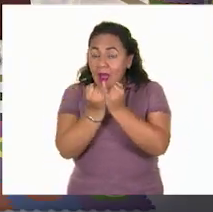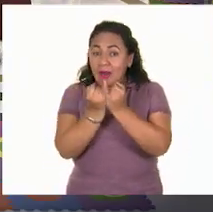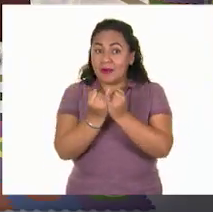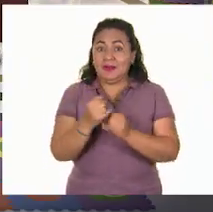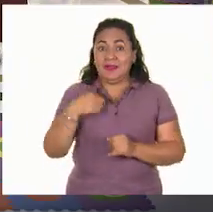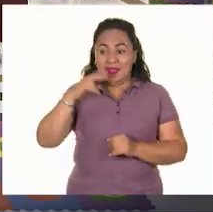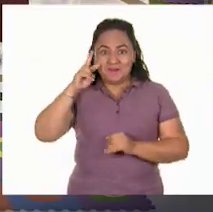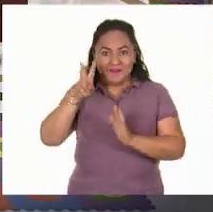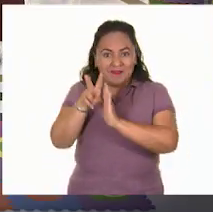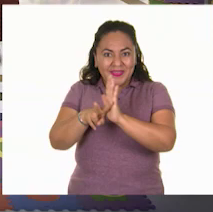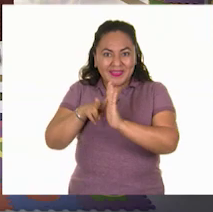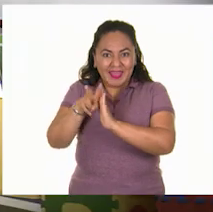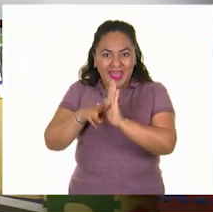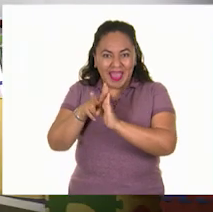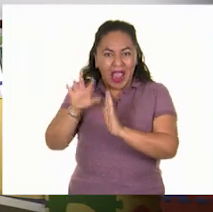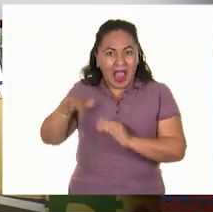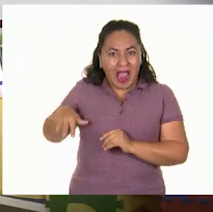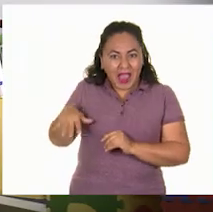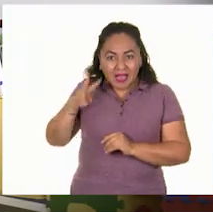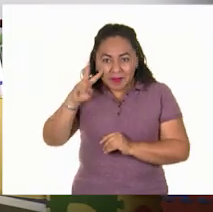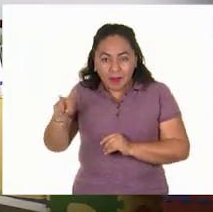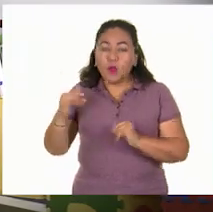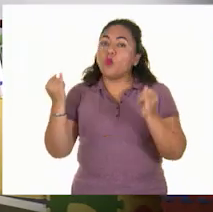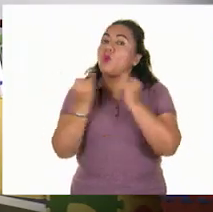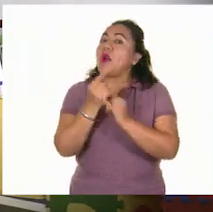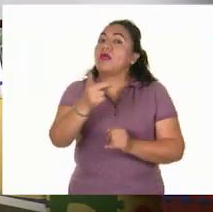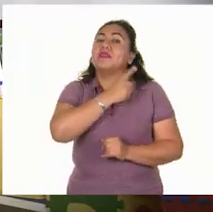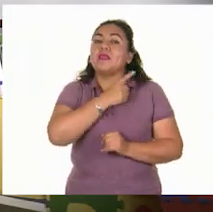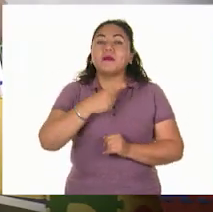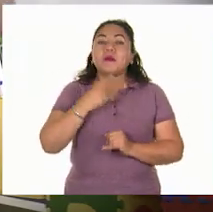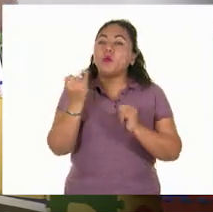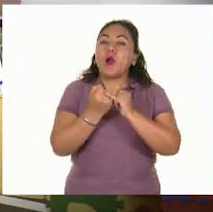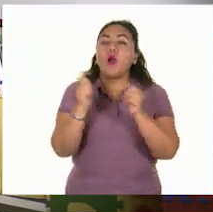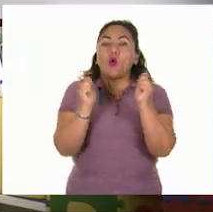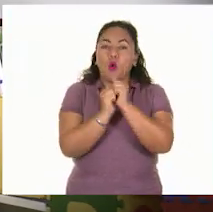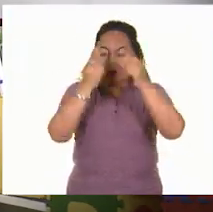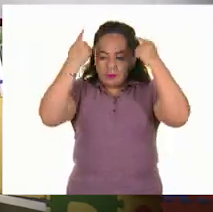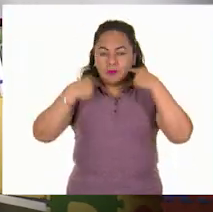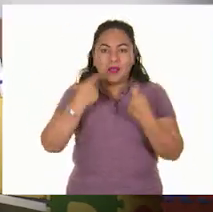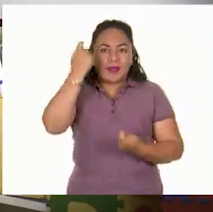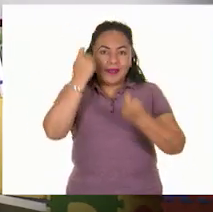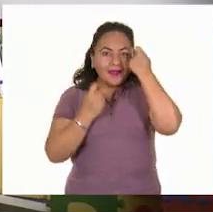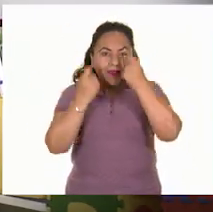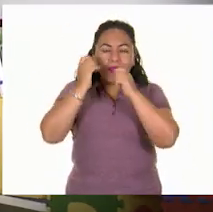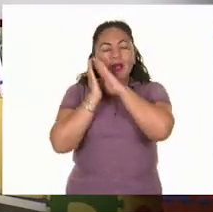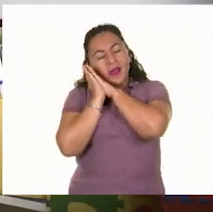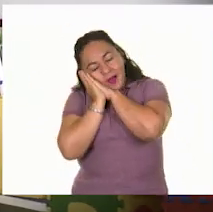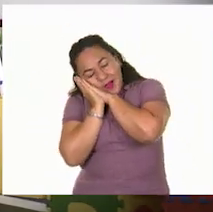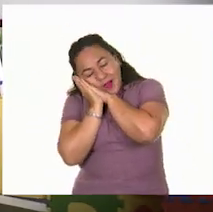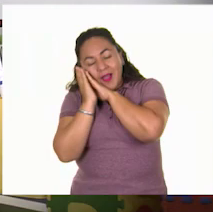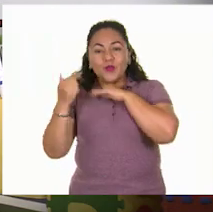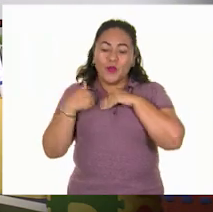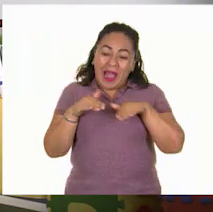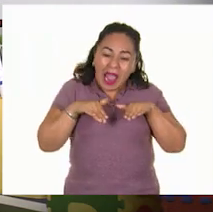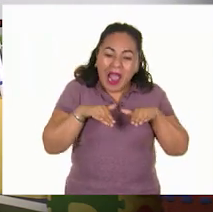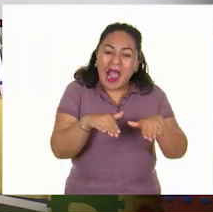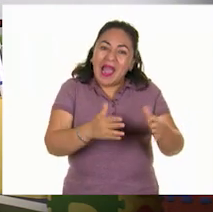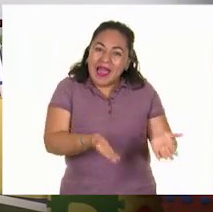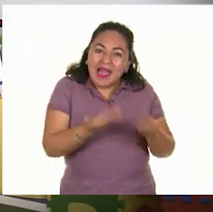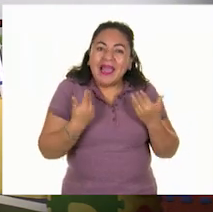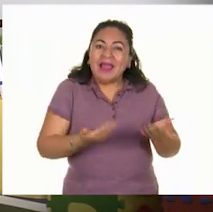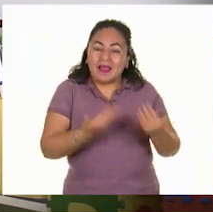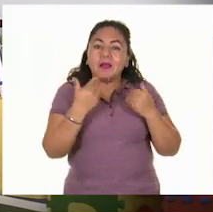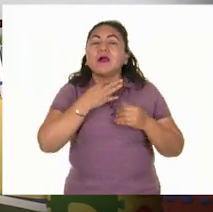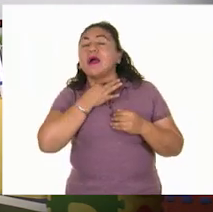vimos en el video de la obra, vas a tener que hacer también como la mímica de que estás dormido y yo te estoy tratando de levantar para que sea